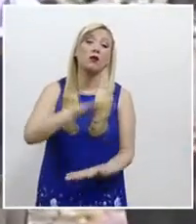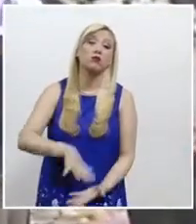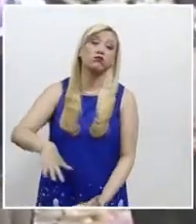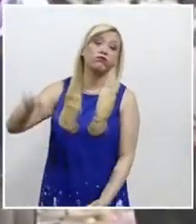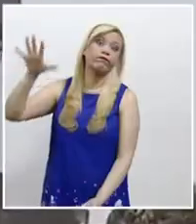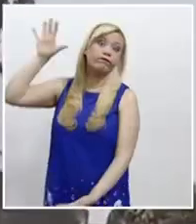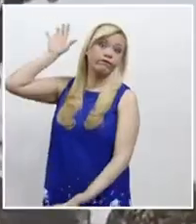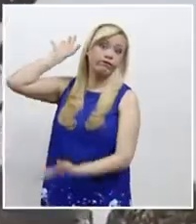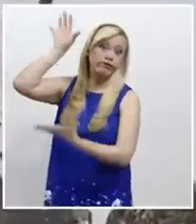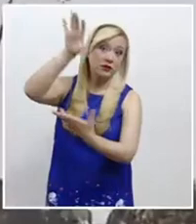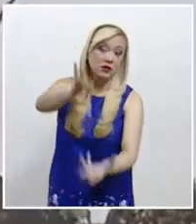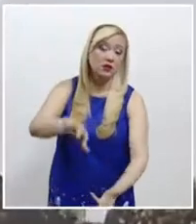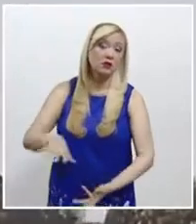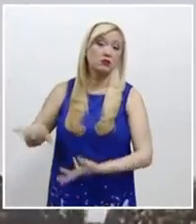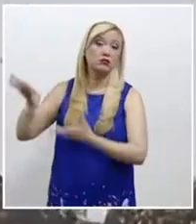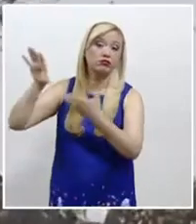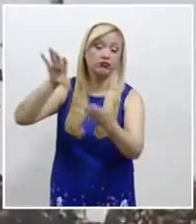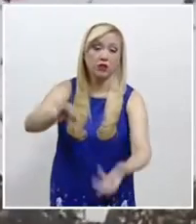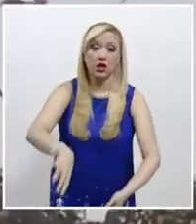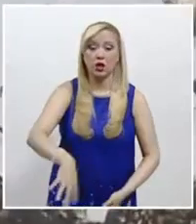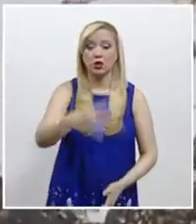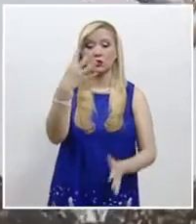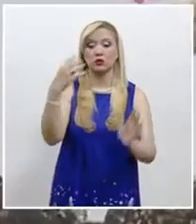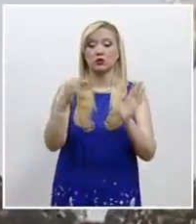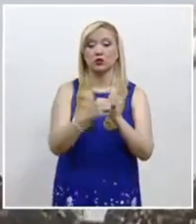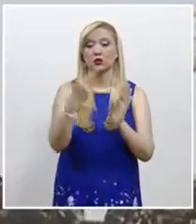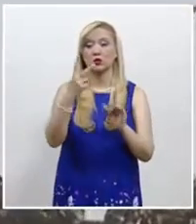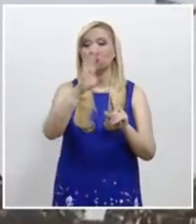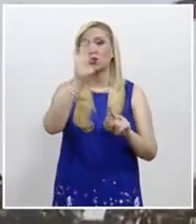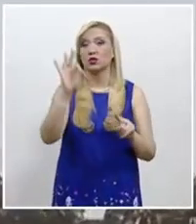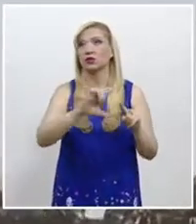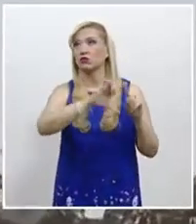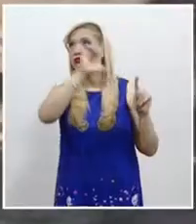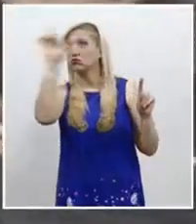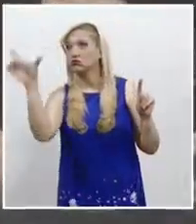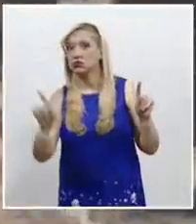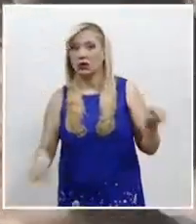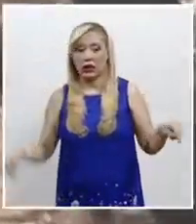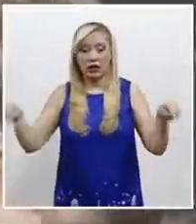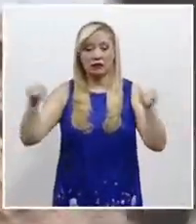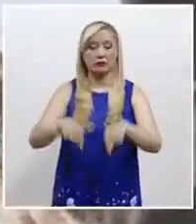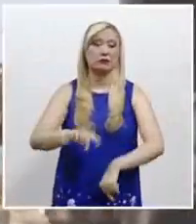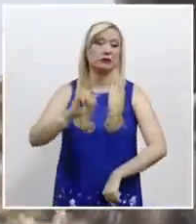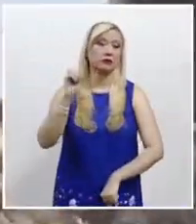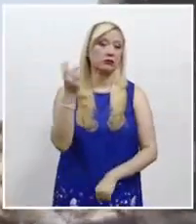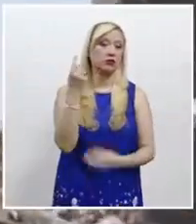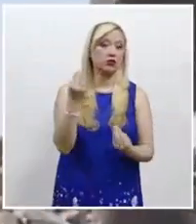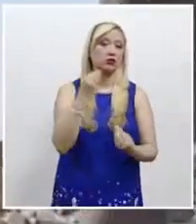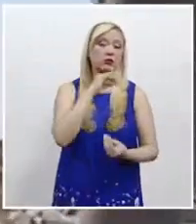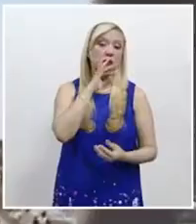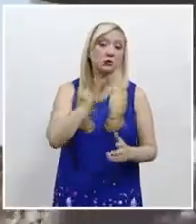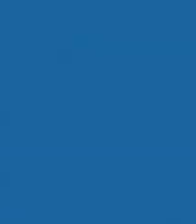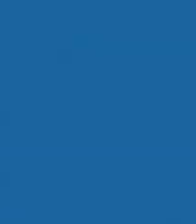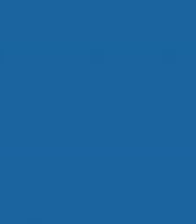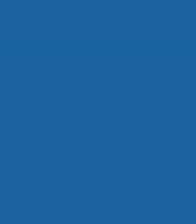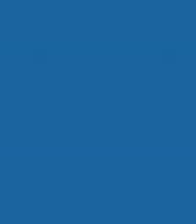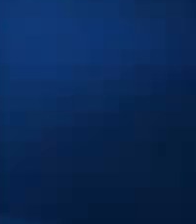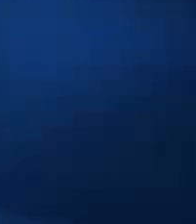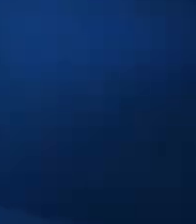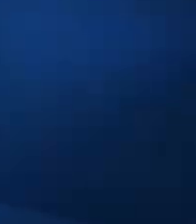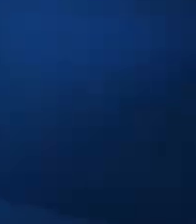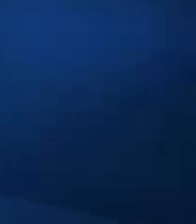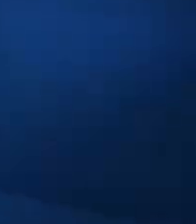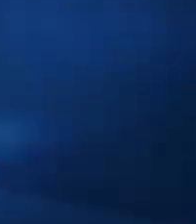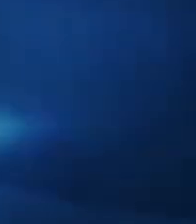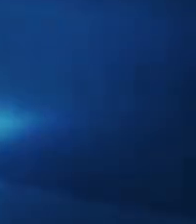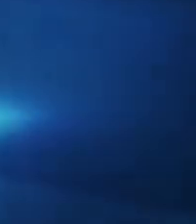lo que equivale a un 14.2% del total nacional. Poder Informativo, Lorena Sánchez Cabrera.